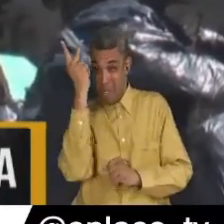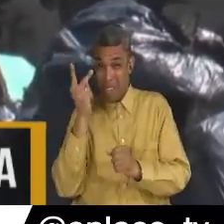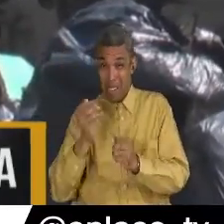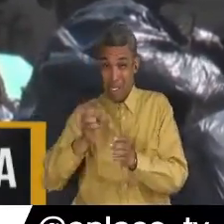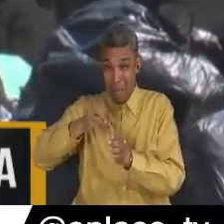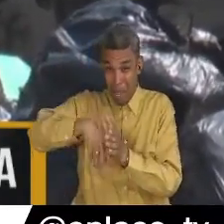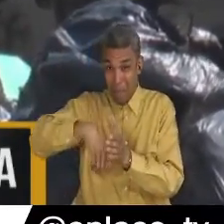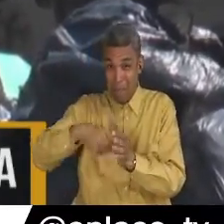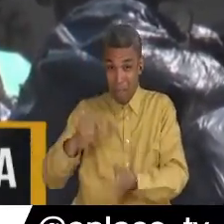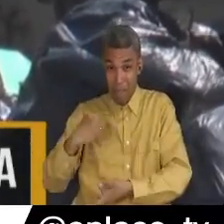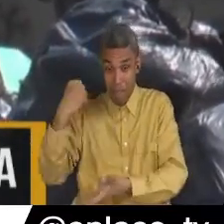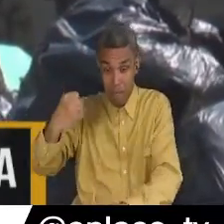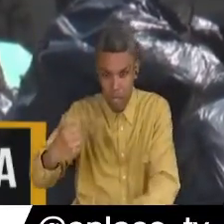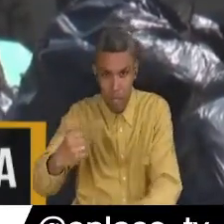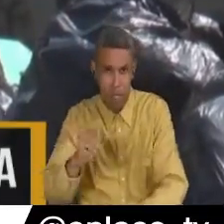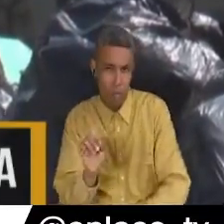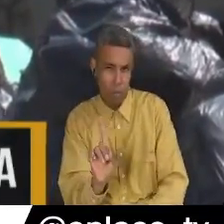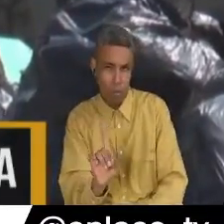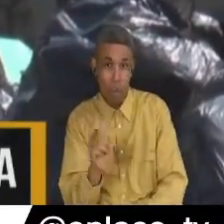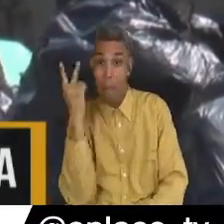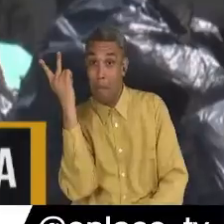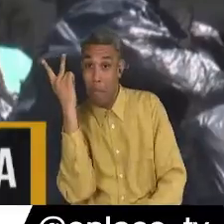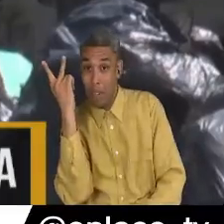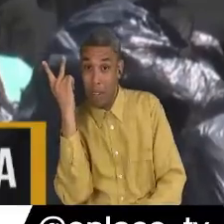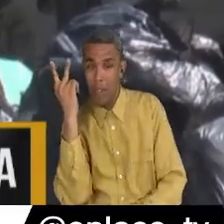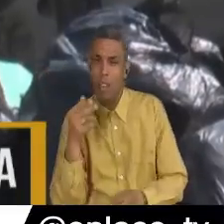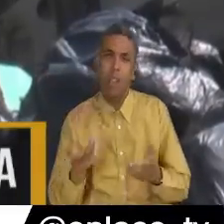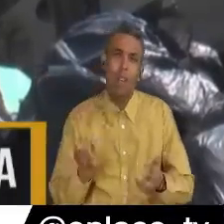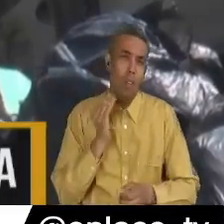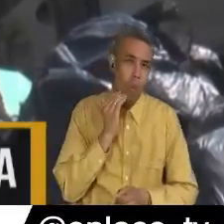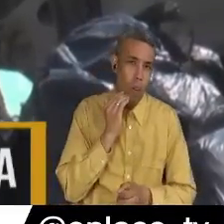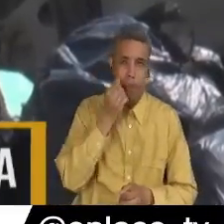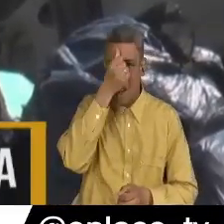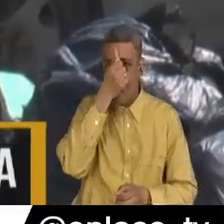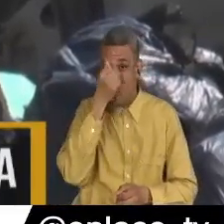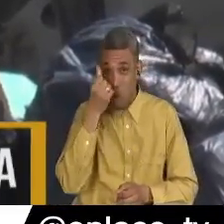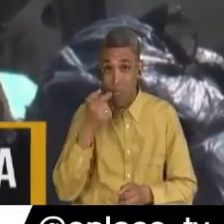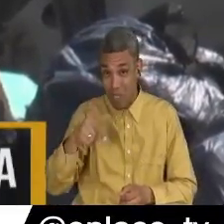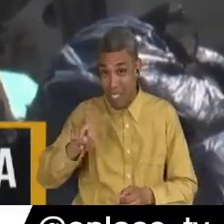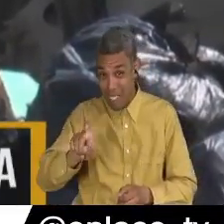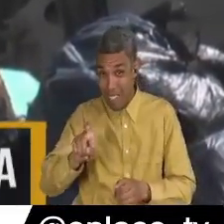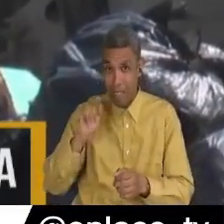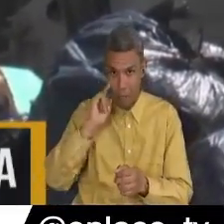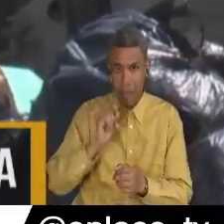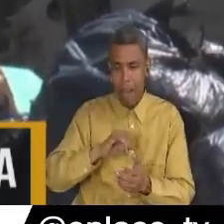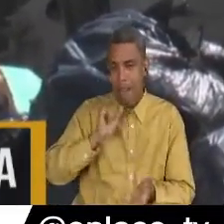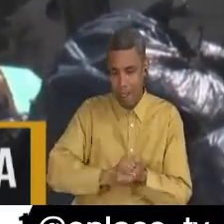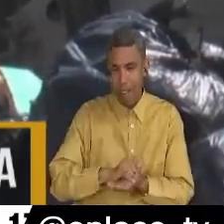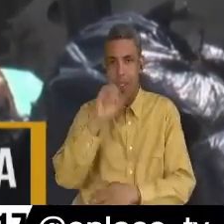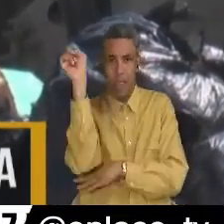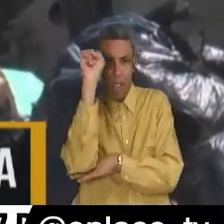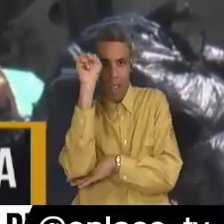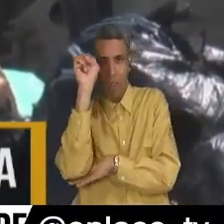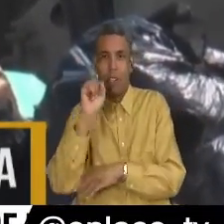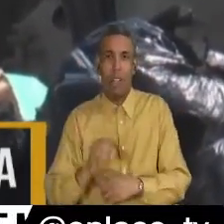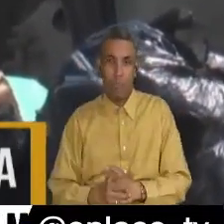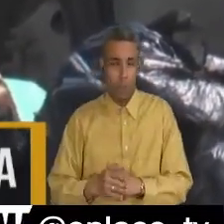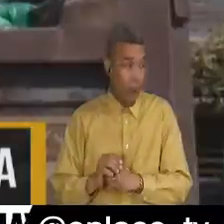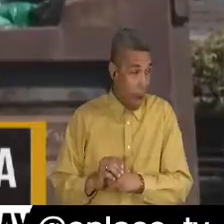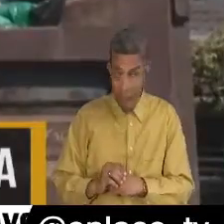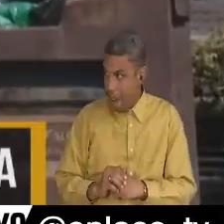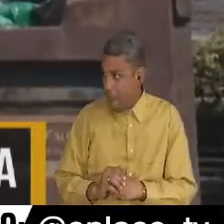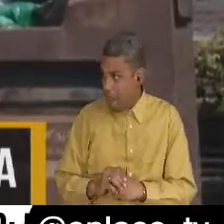día. La frecuencia correspondiente al Viernes Santo se realizará el domingo 16 de abril de 2017 y de esta manera ayudar